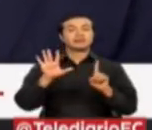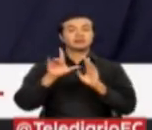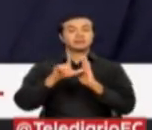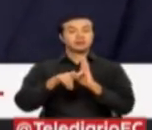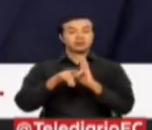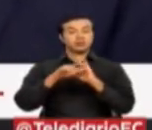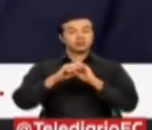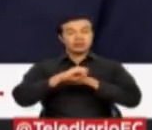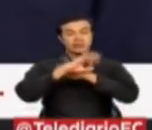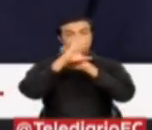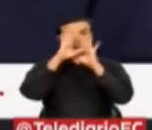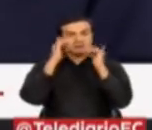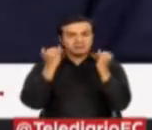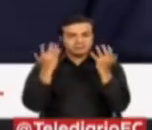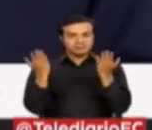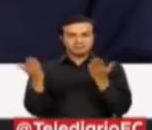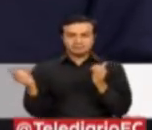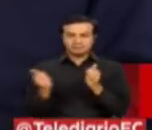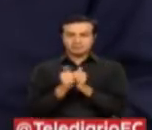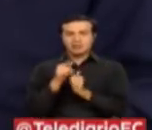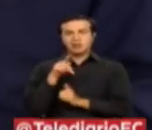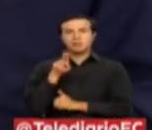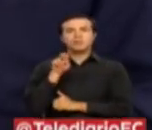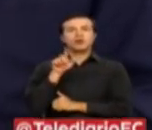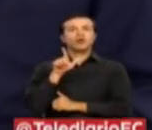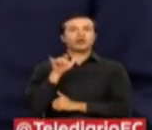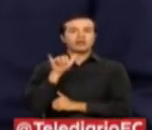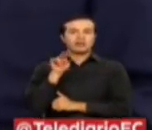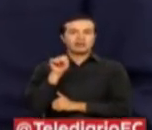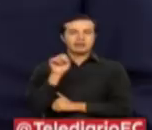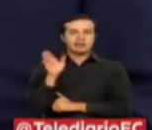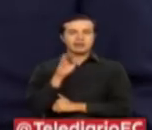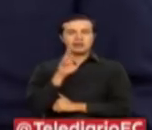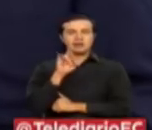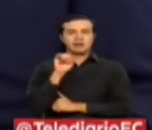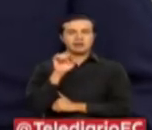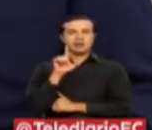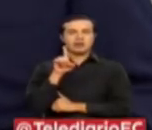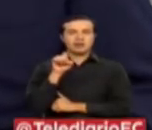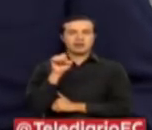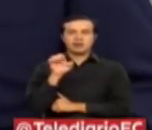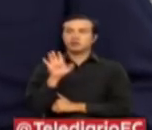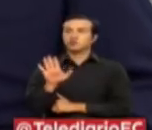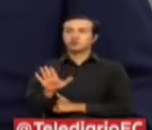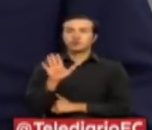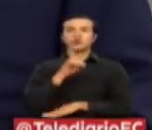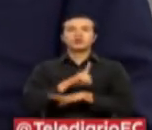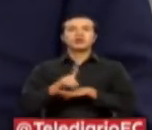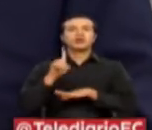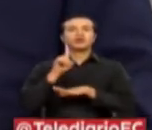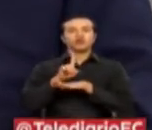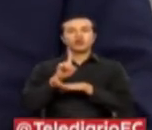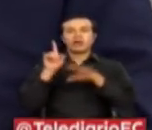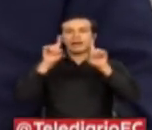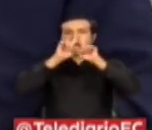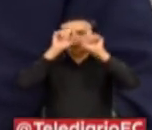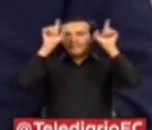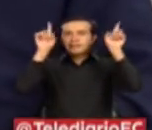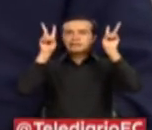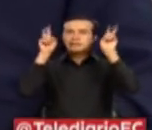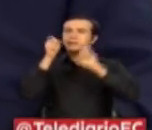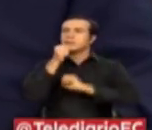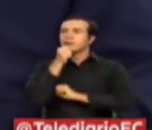7:26. Nos acompaña en esta mañana Paulina Recalde, directora de Perfiles de Opinión. Buenos días, gracias por estar